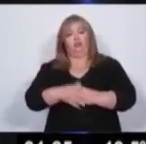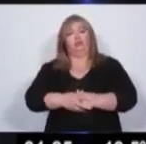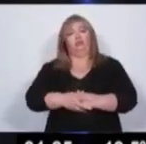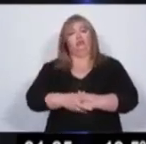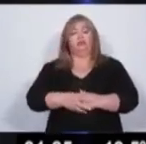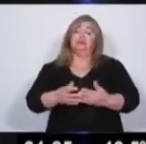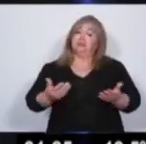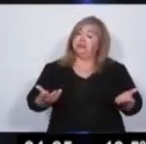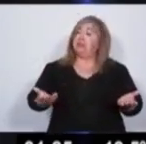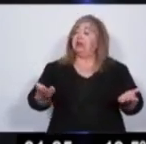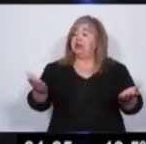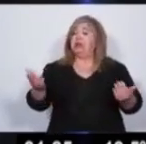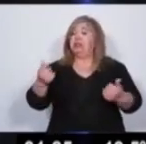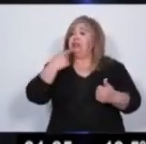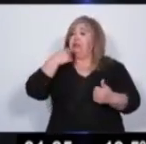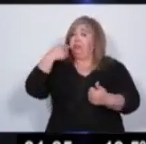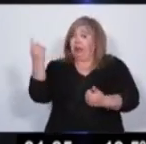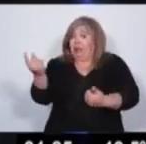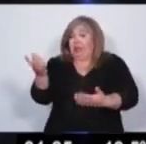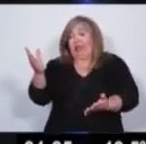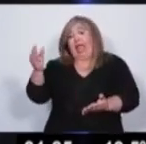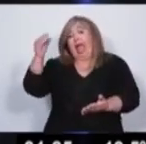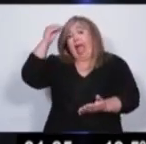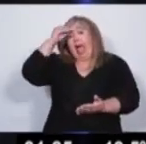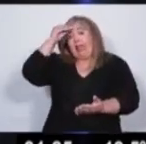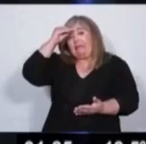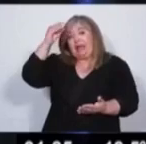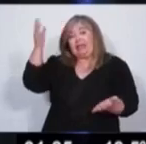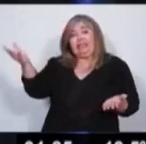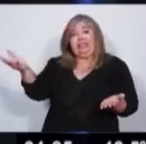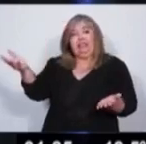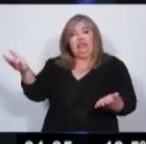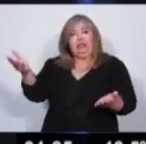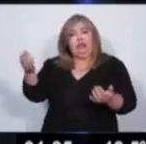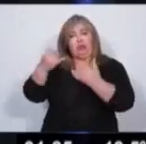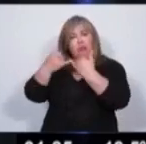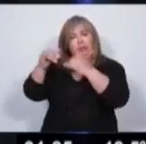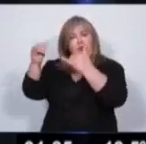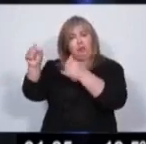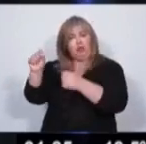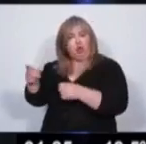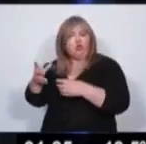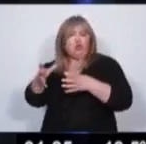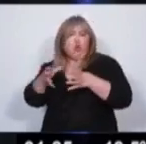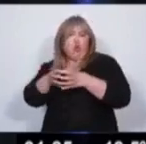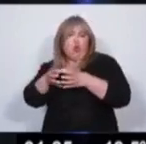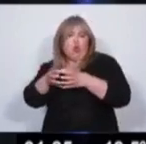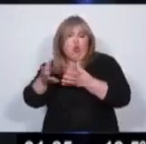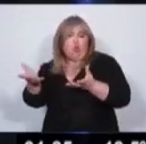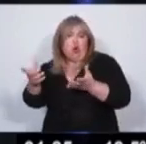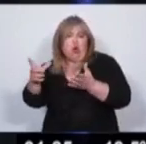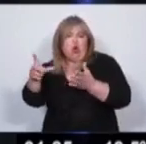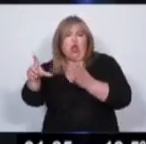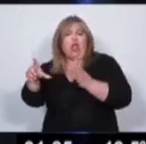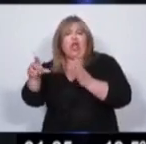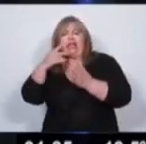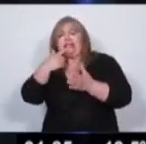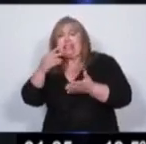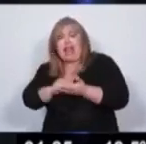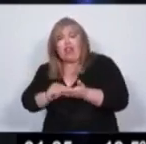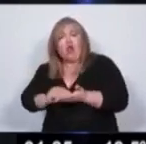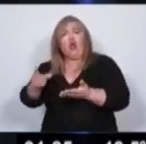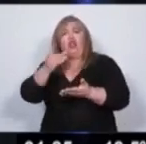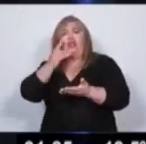preguntaría acá de marcha y qué qué tú no haciendo sus legisladores cuando bajaban esos presupuestos cuando no le aumentaban los salarios a los docentes que estaban